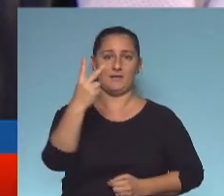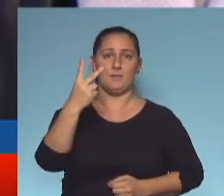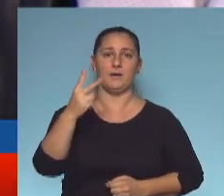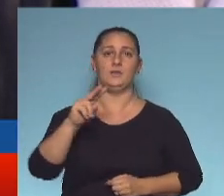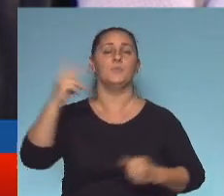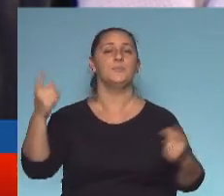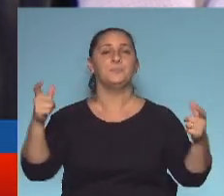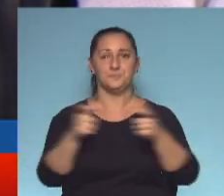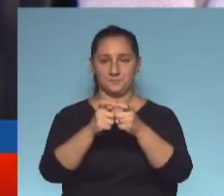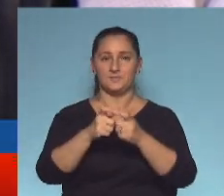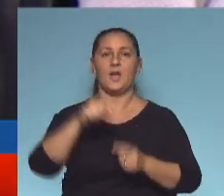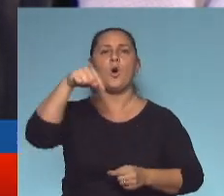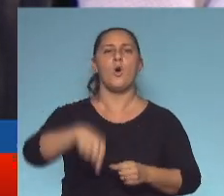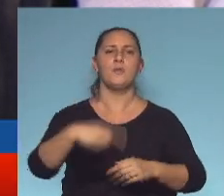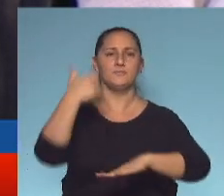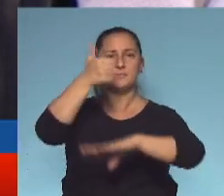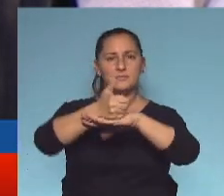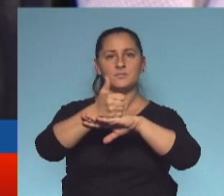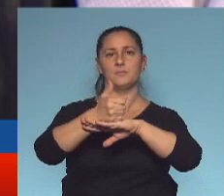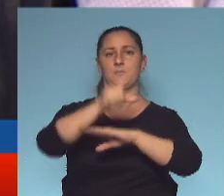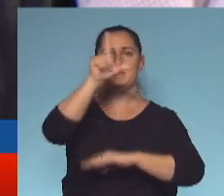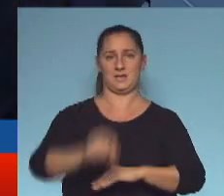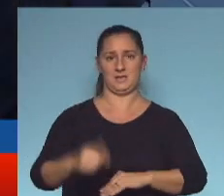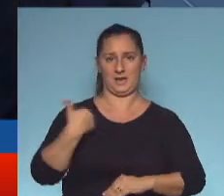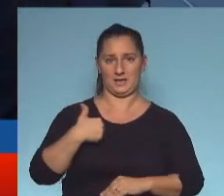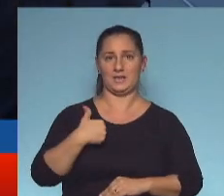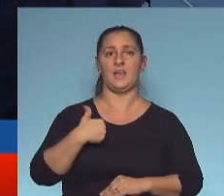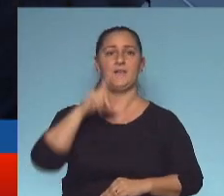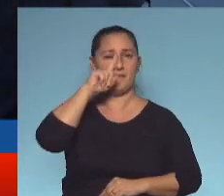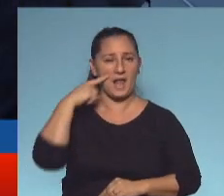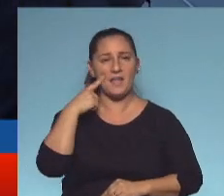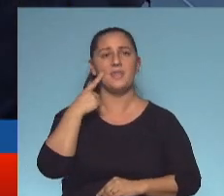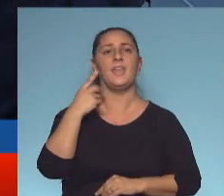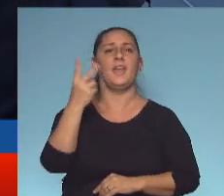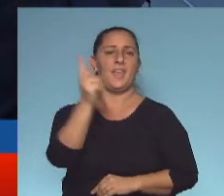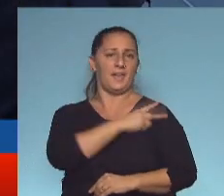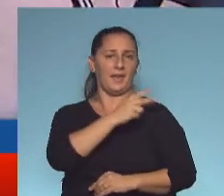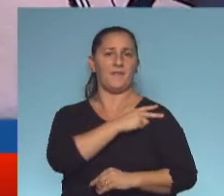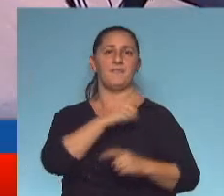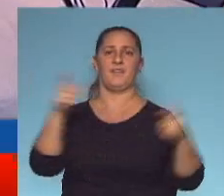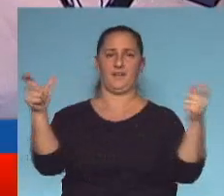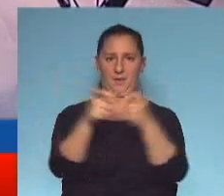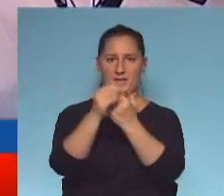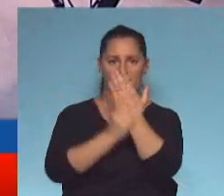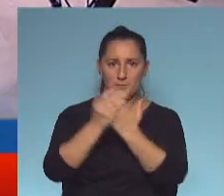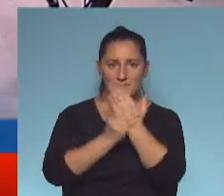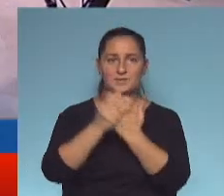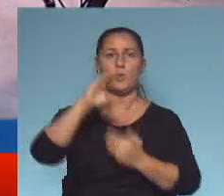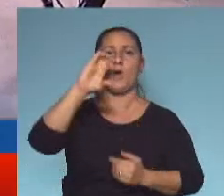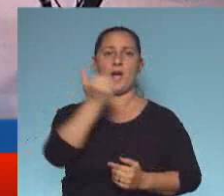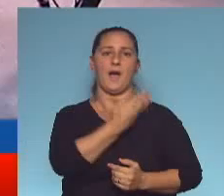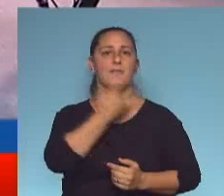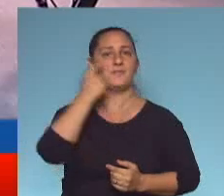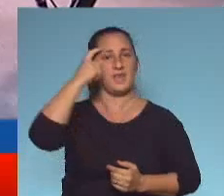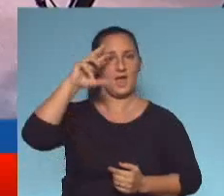segundo encuentro. Tenemos hoy la presencia del presidente de la Nación, Alberto Fernández, de nuestro jefe de gabinete, Santiago Cafiero, de